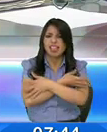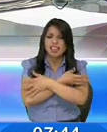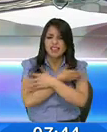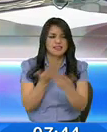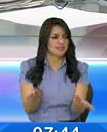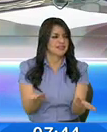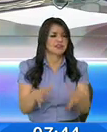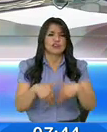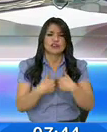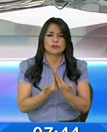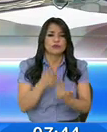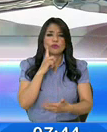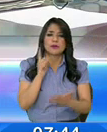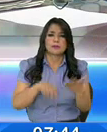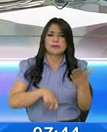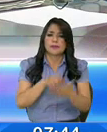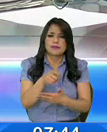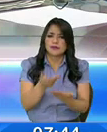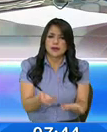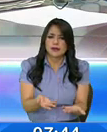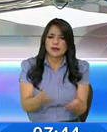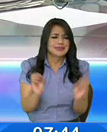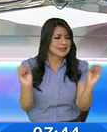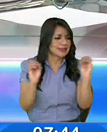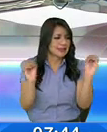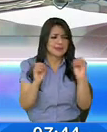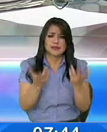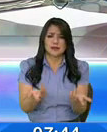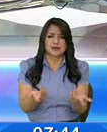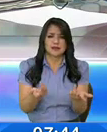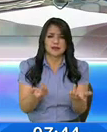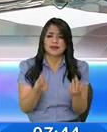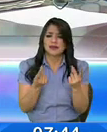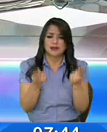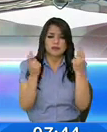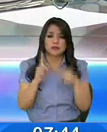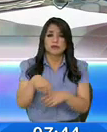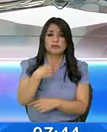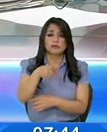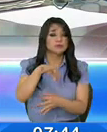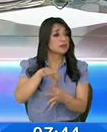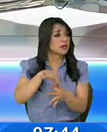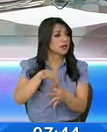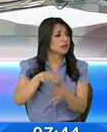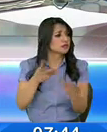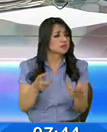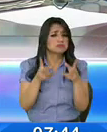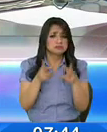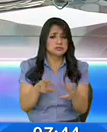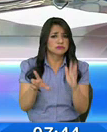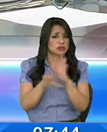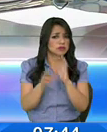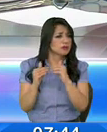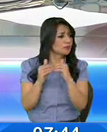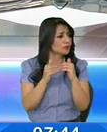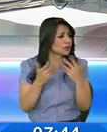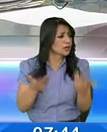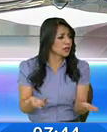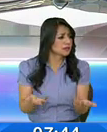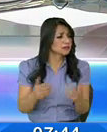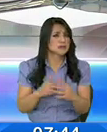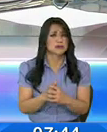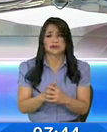se tiene que aprobar seguramente nada que tenemos que ir a las próximas elecciones con el mismo código de la democracia